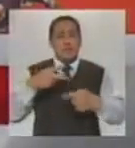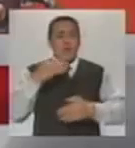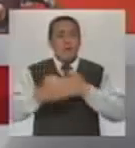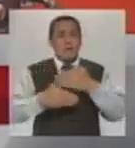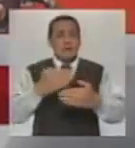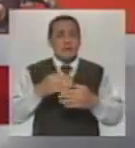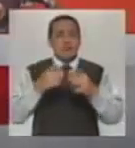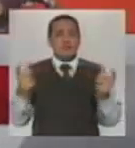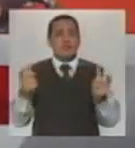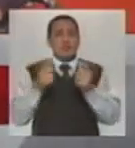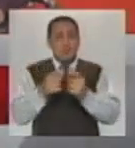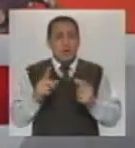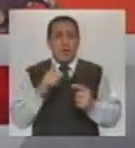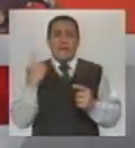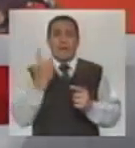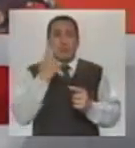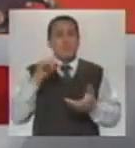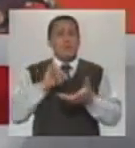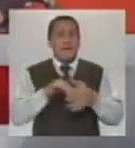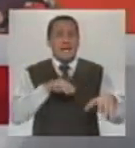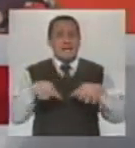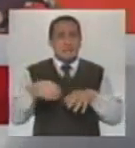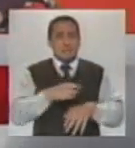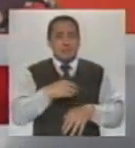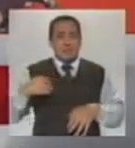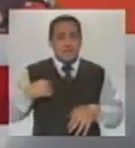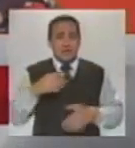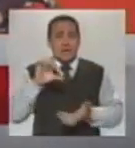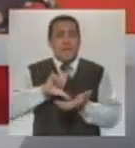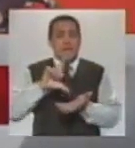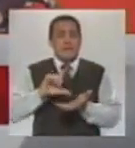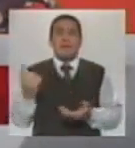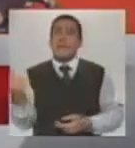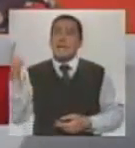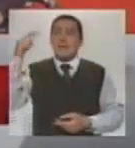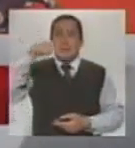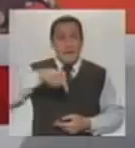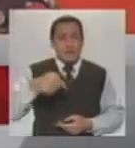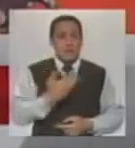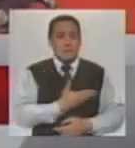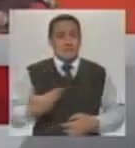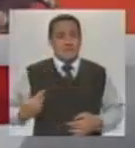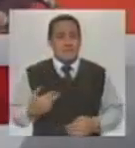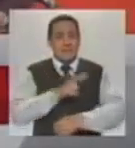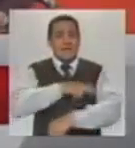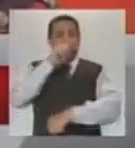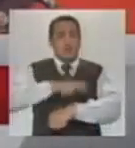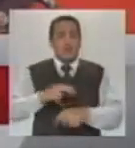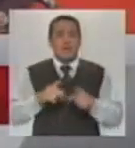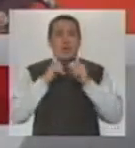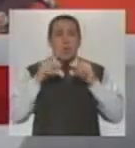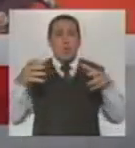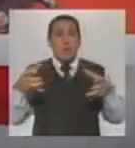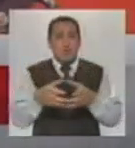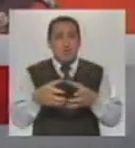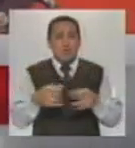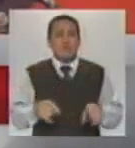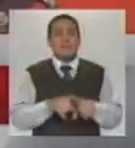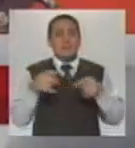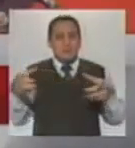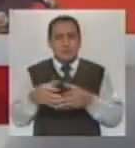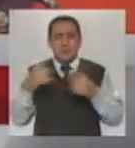consejo ejecutivo que hicimos en Lima, donde vino el presidente regional de Huánuco y todos los alcaldes provinciales y